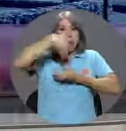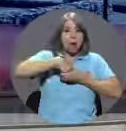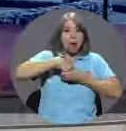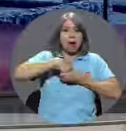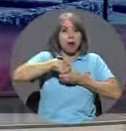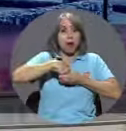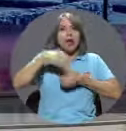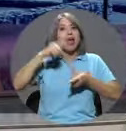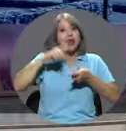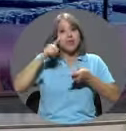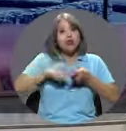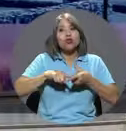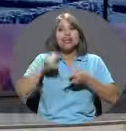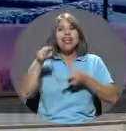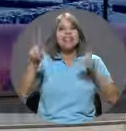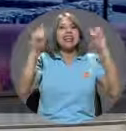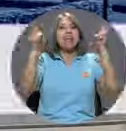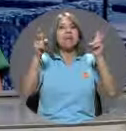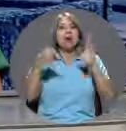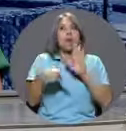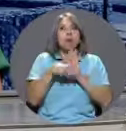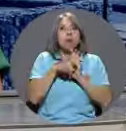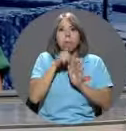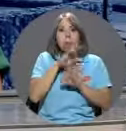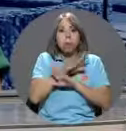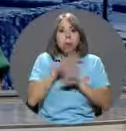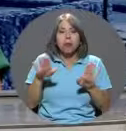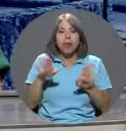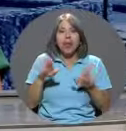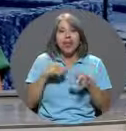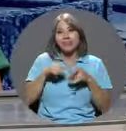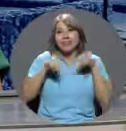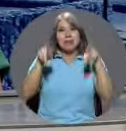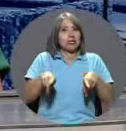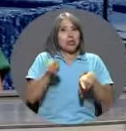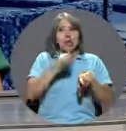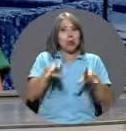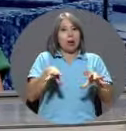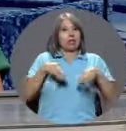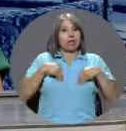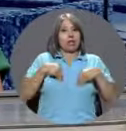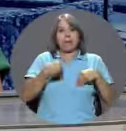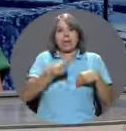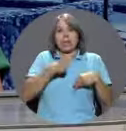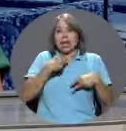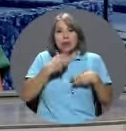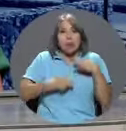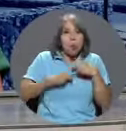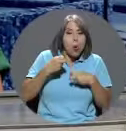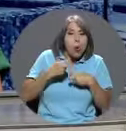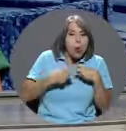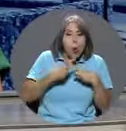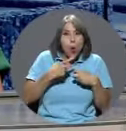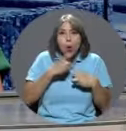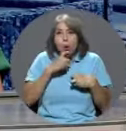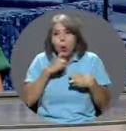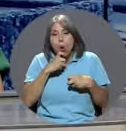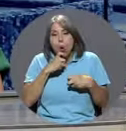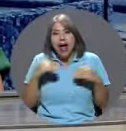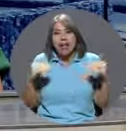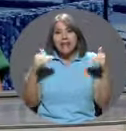Cierto. Entonces llegó a convertirse en un tema tabú. Y al ser un tema tabú, nadie quiere reconocer que tiene alguna dificultad a